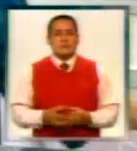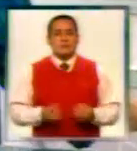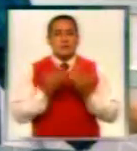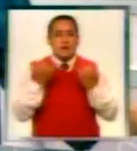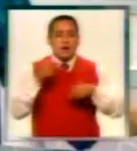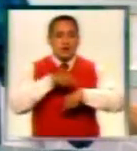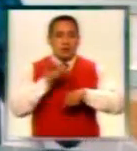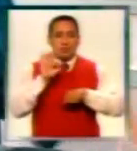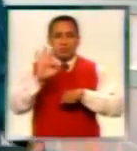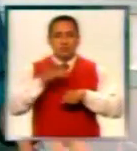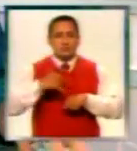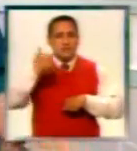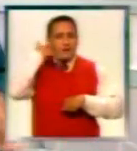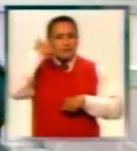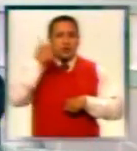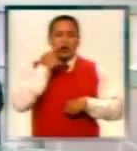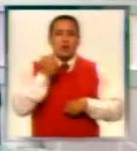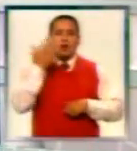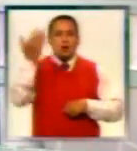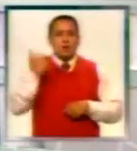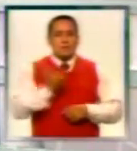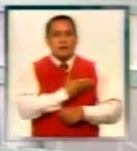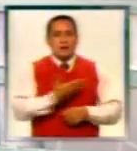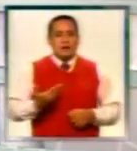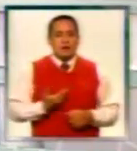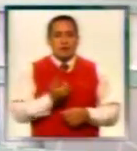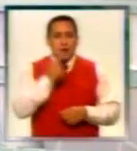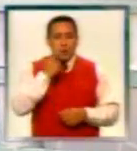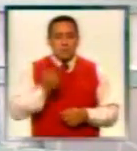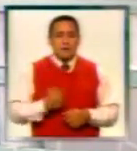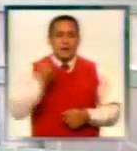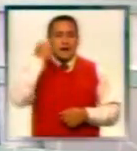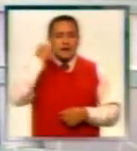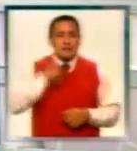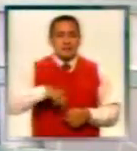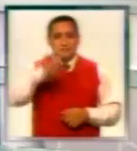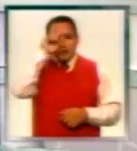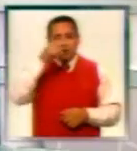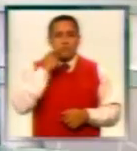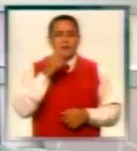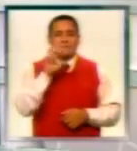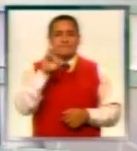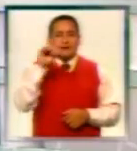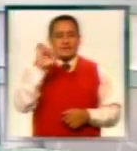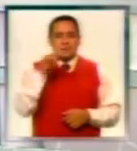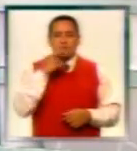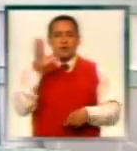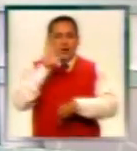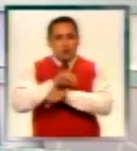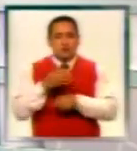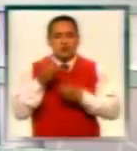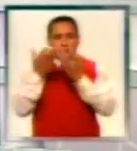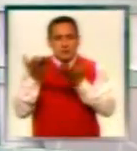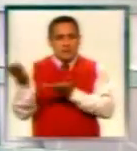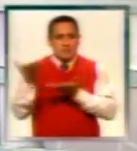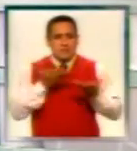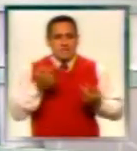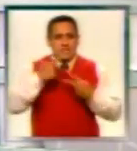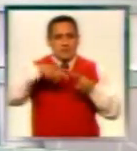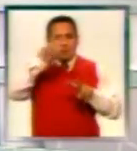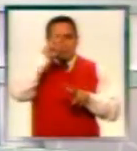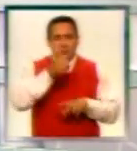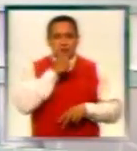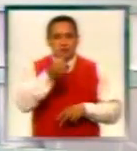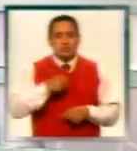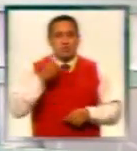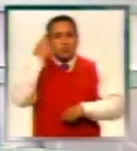Y en este momento estamos en el contacto telefónico con el vocero de Gana Perú, el congresista Freddy Otárola. Buenas noches, señor Otárola, bienvenido a TV Perú